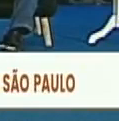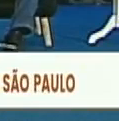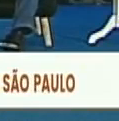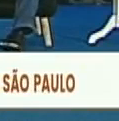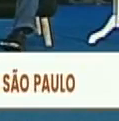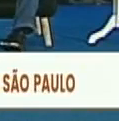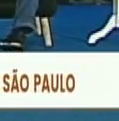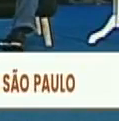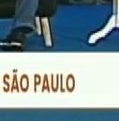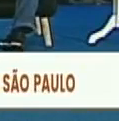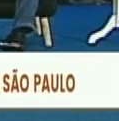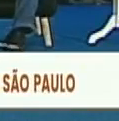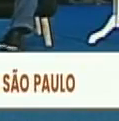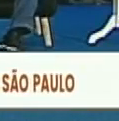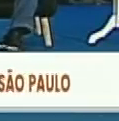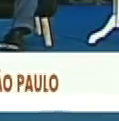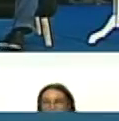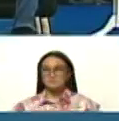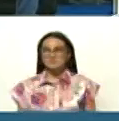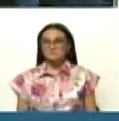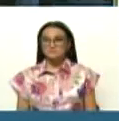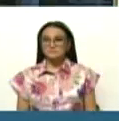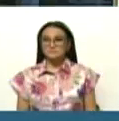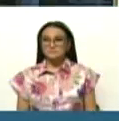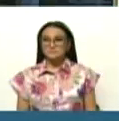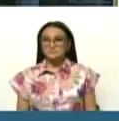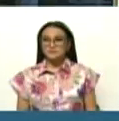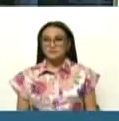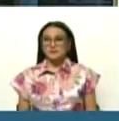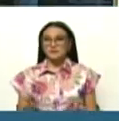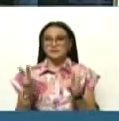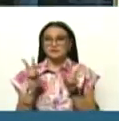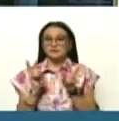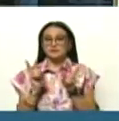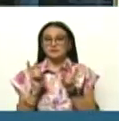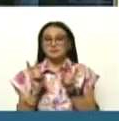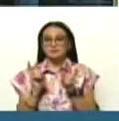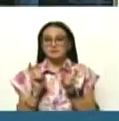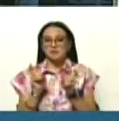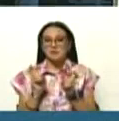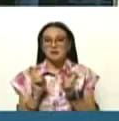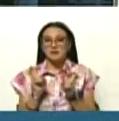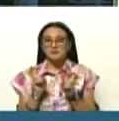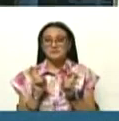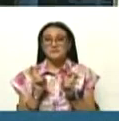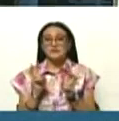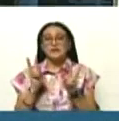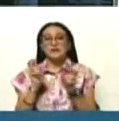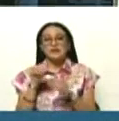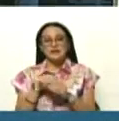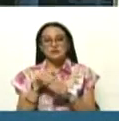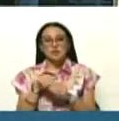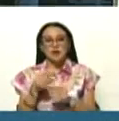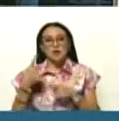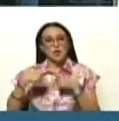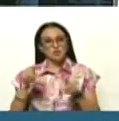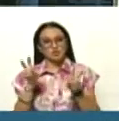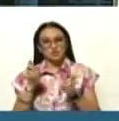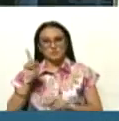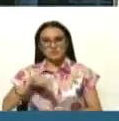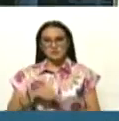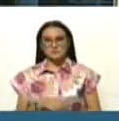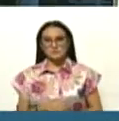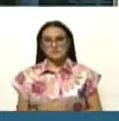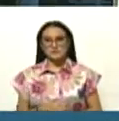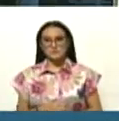deficiencia, nació sin, casi que sin principio, más por una coyuntura electoral que por otra cosa. Y